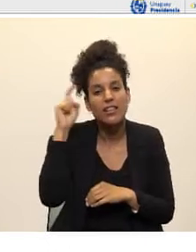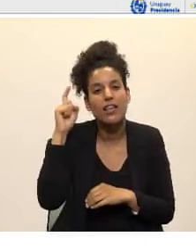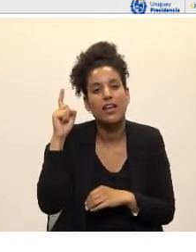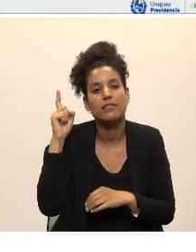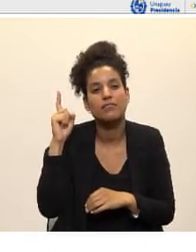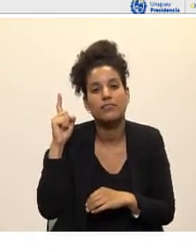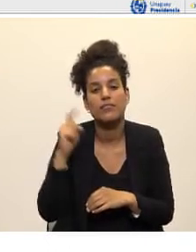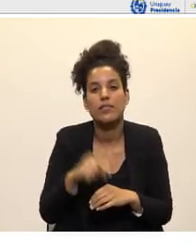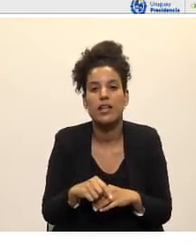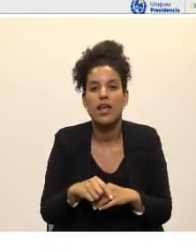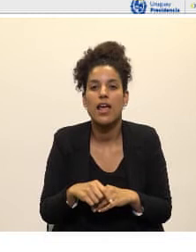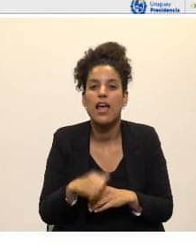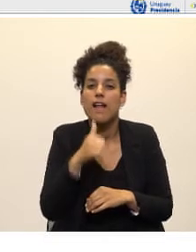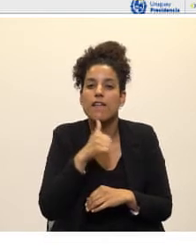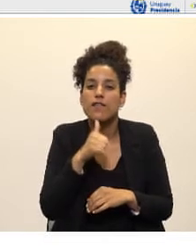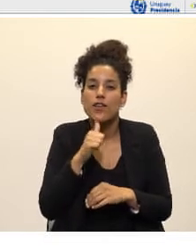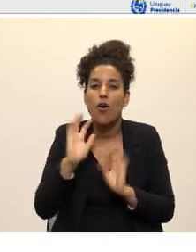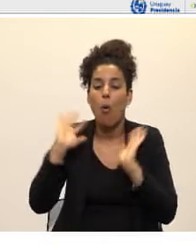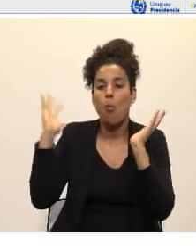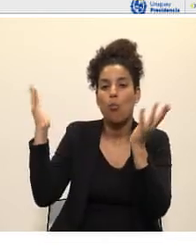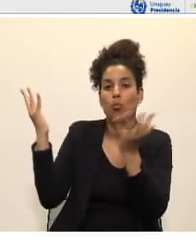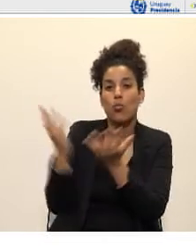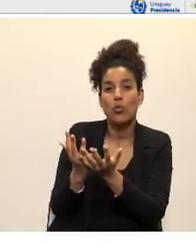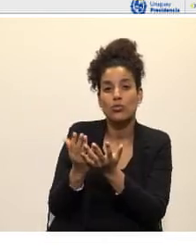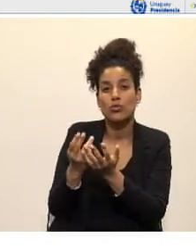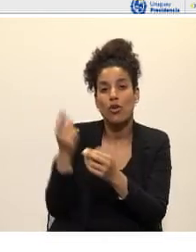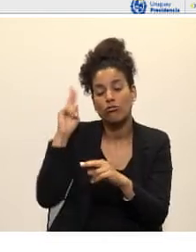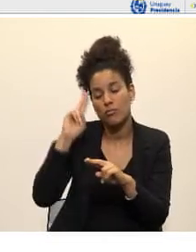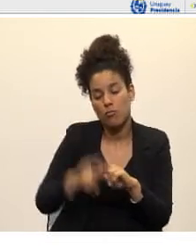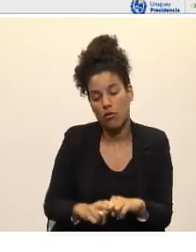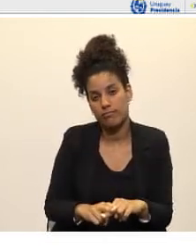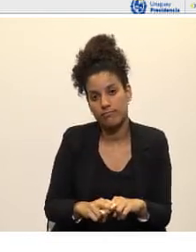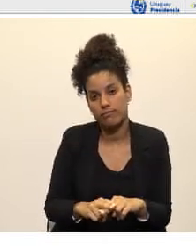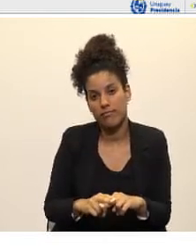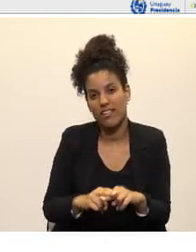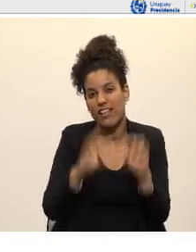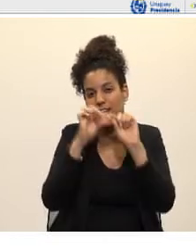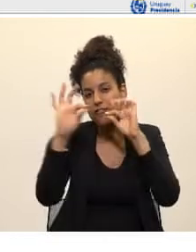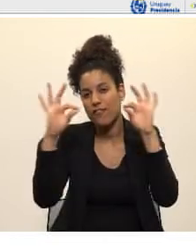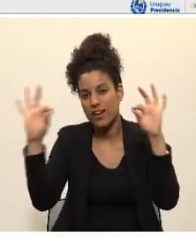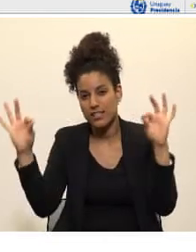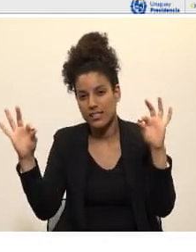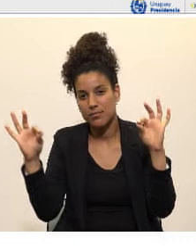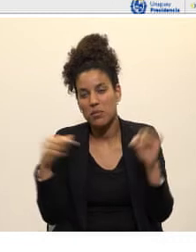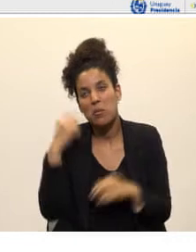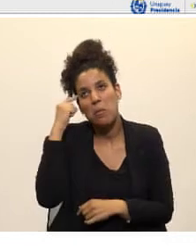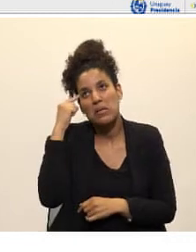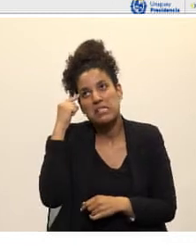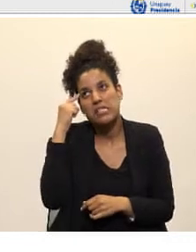delante. El viejo mundo se muere, podríamos decir quizás el mundo de la prepandemia.